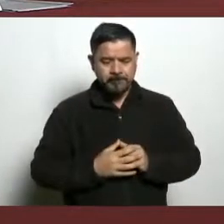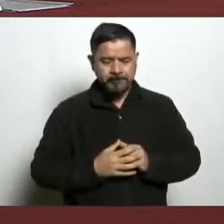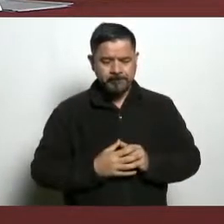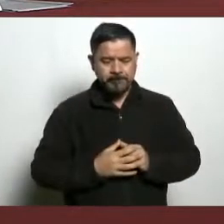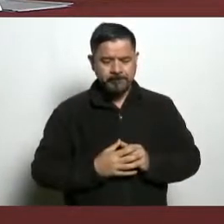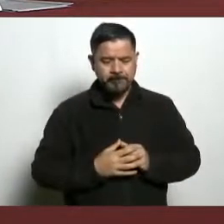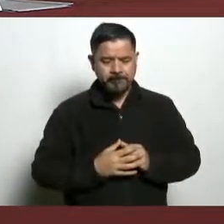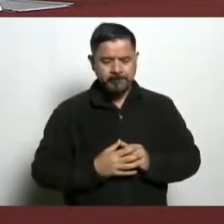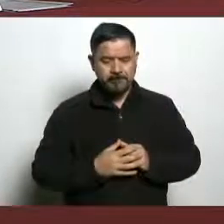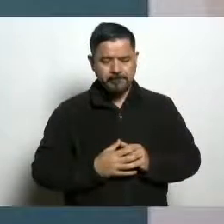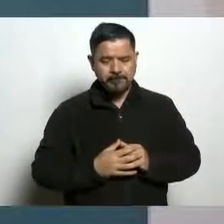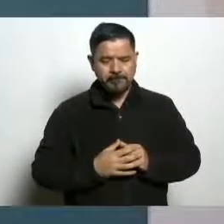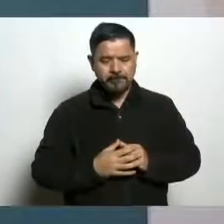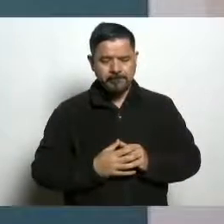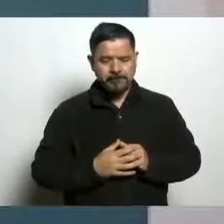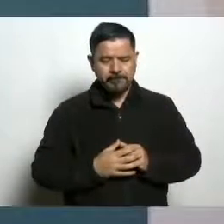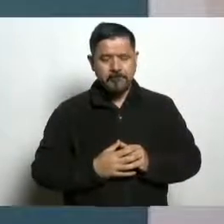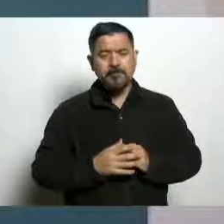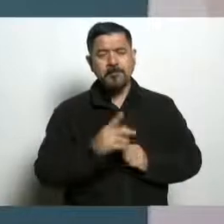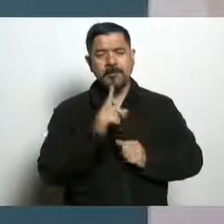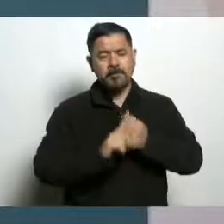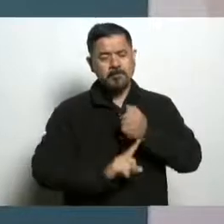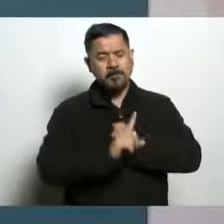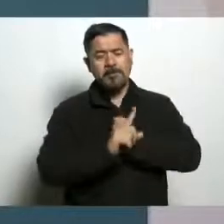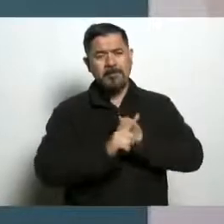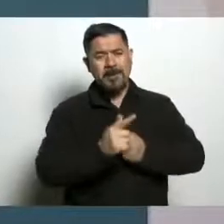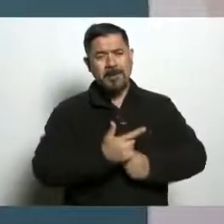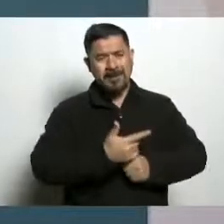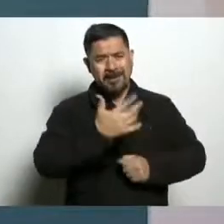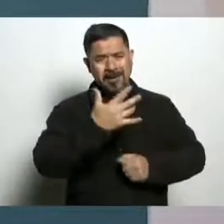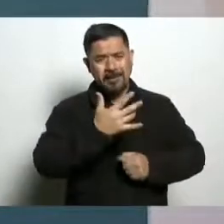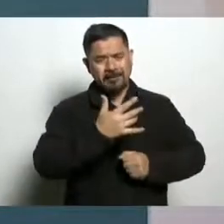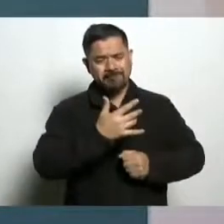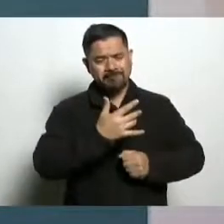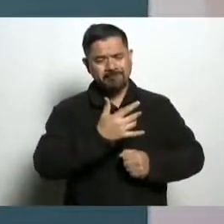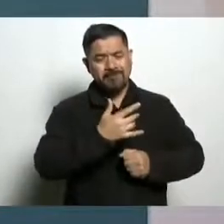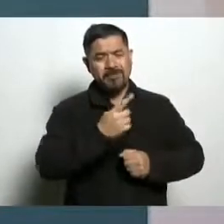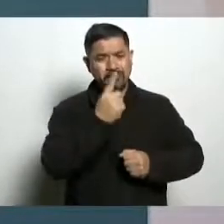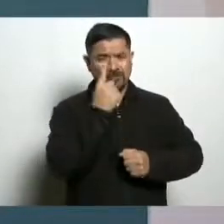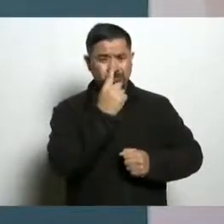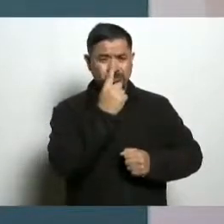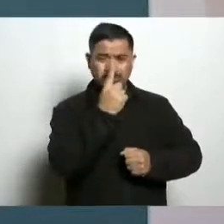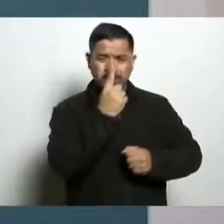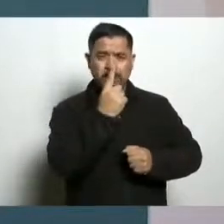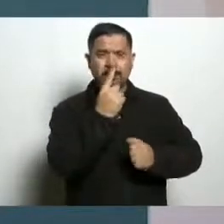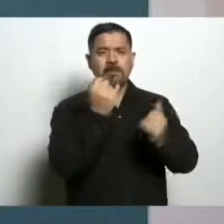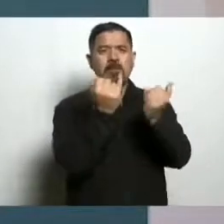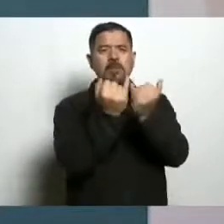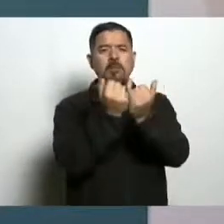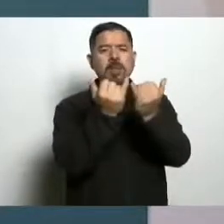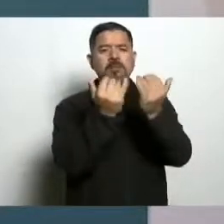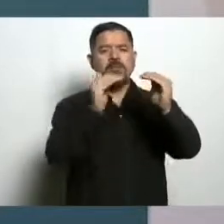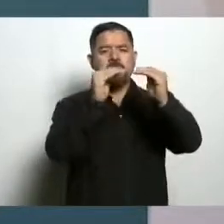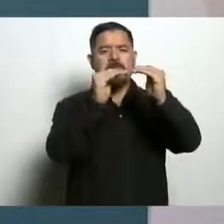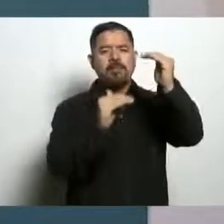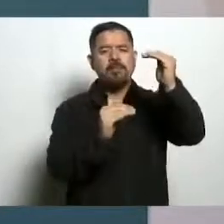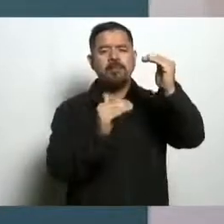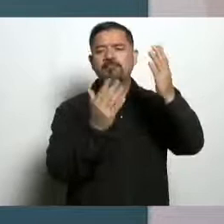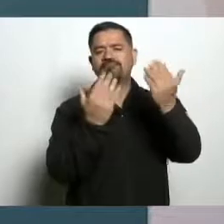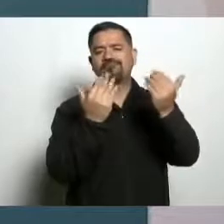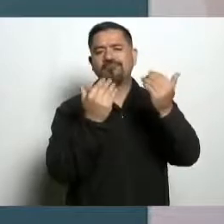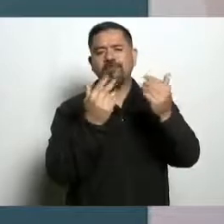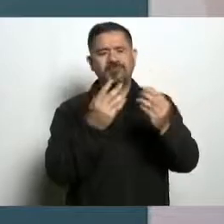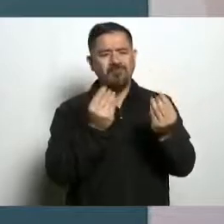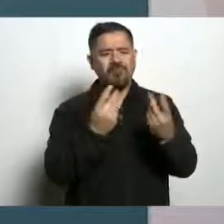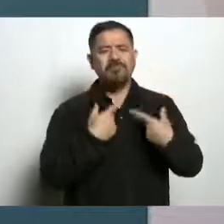atender el grave problema de la desigualdad social, de la pobreza que